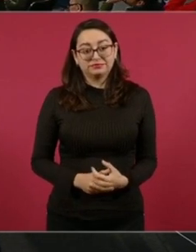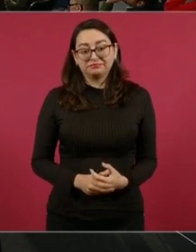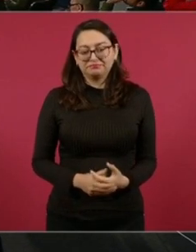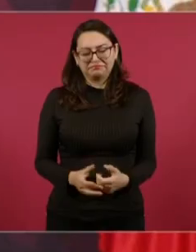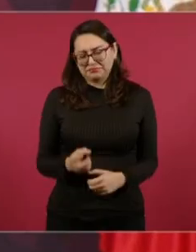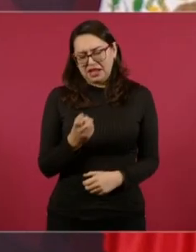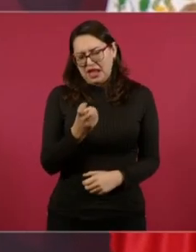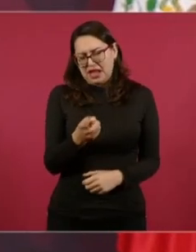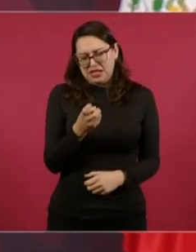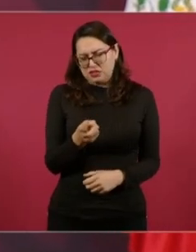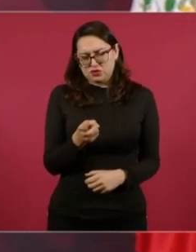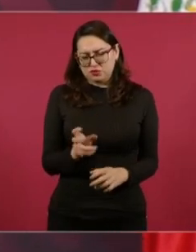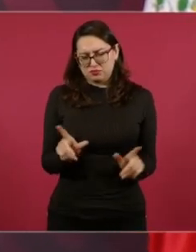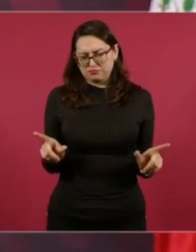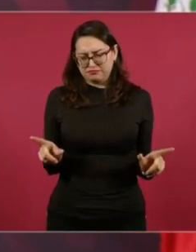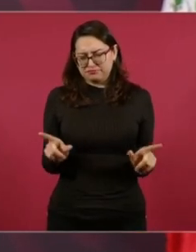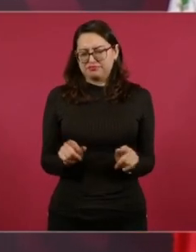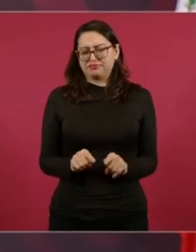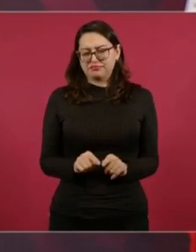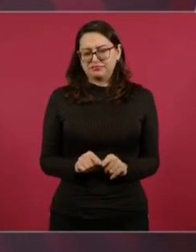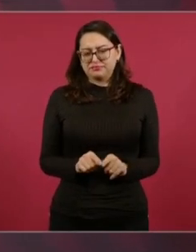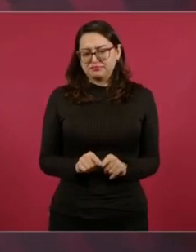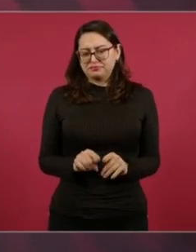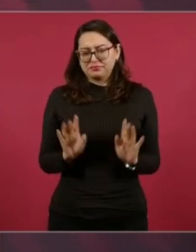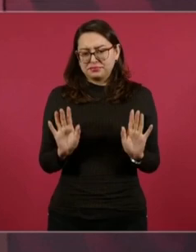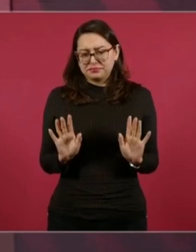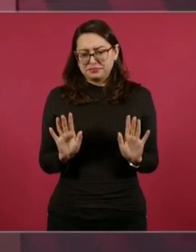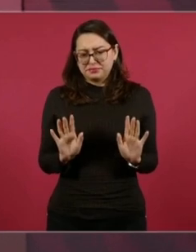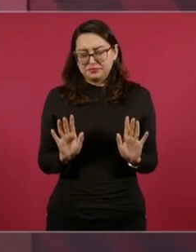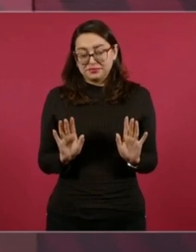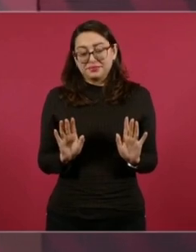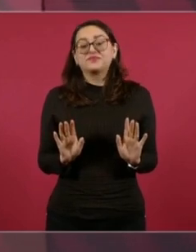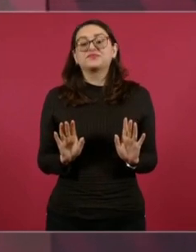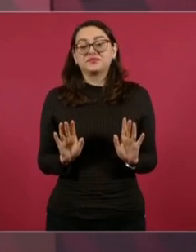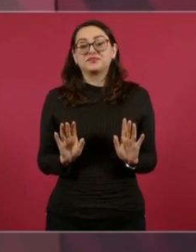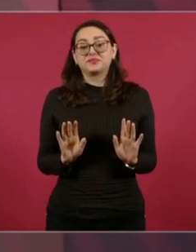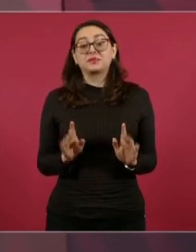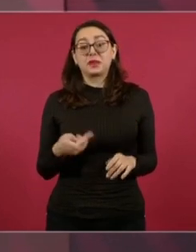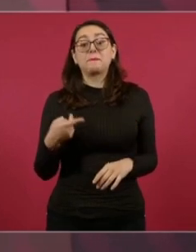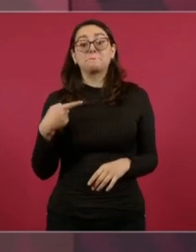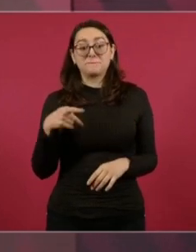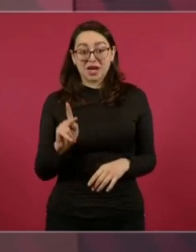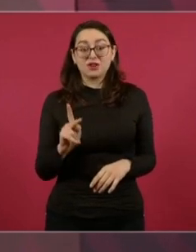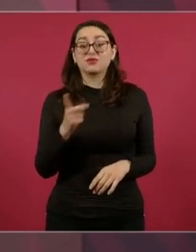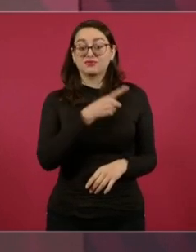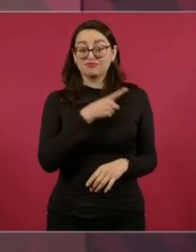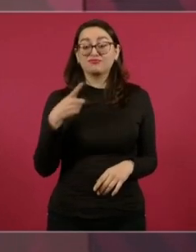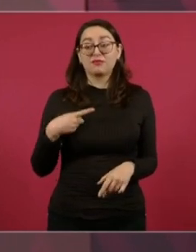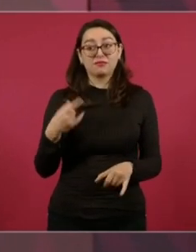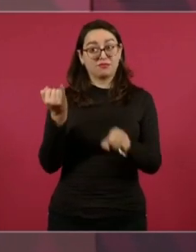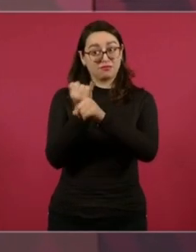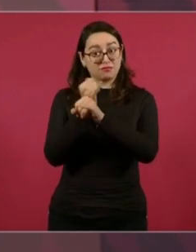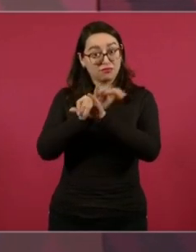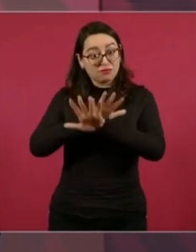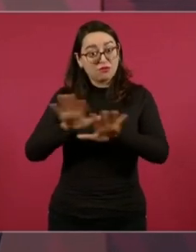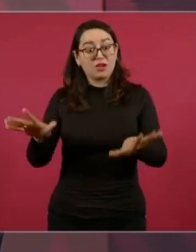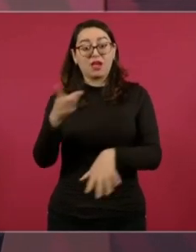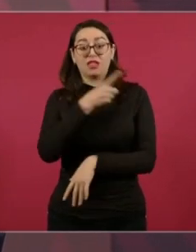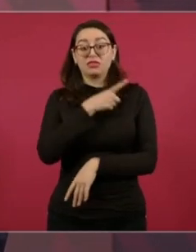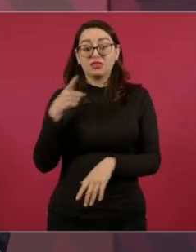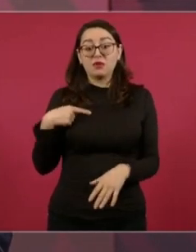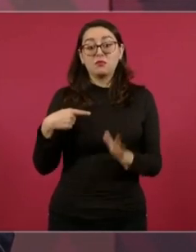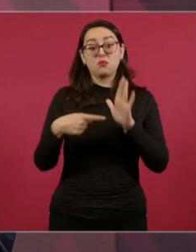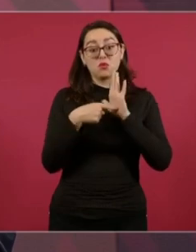Eso es todo, o sea, no, no es más. Pero sí ayuda que se ventile, por eso lo de